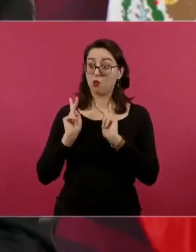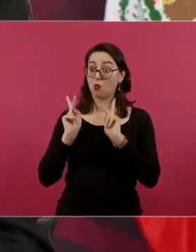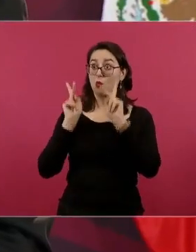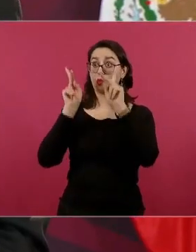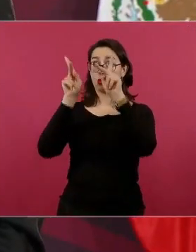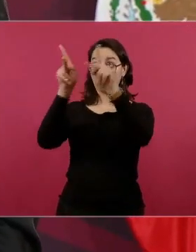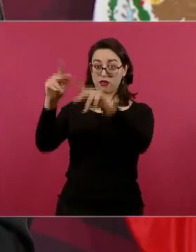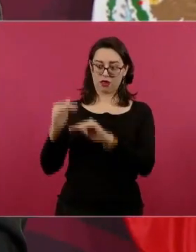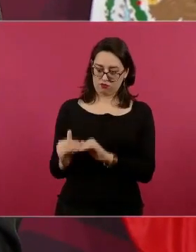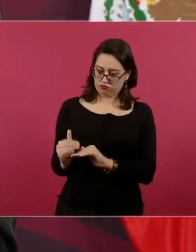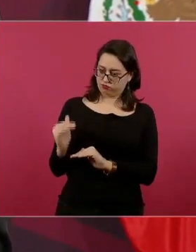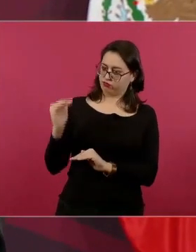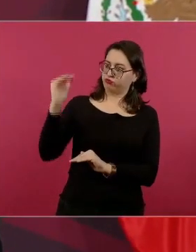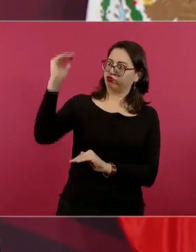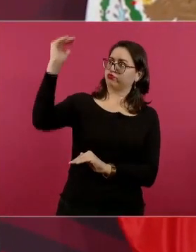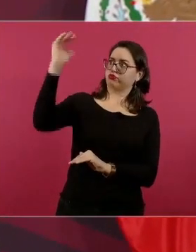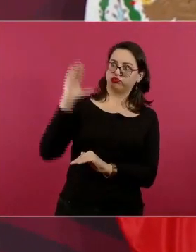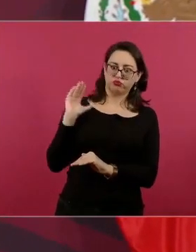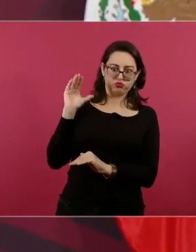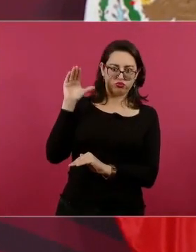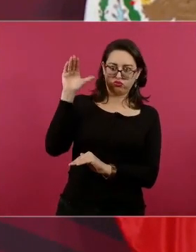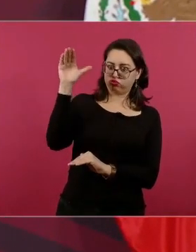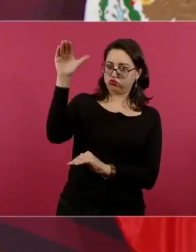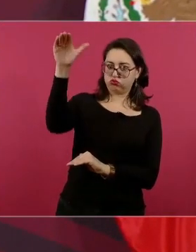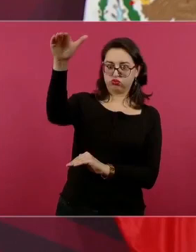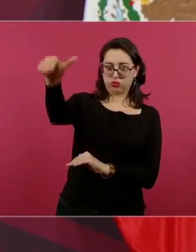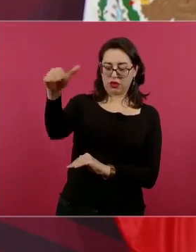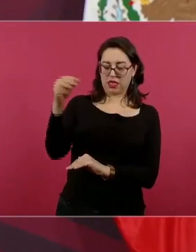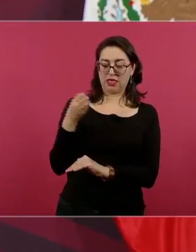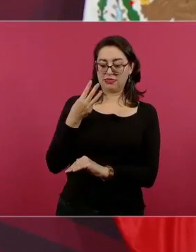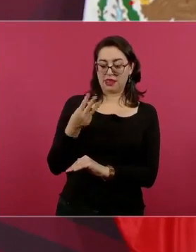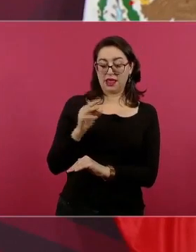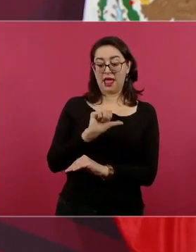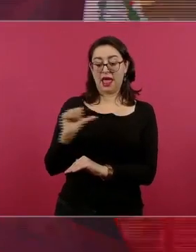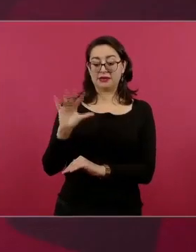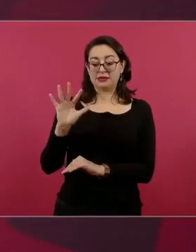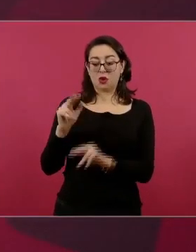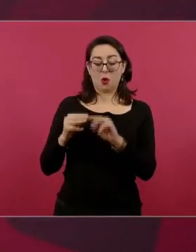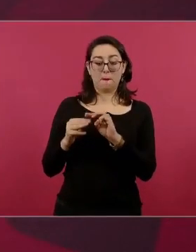Y la altura del viaducto va de 3 a 5 metros.